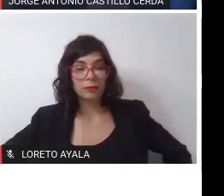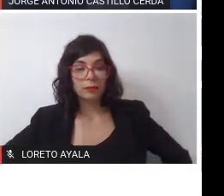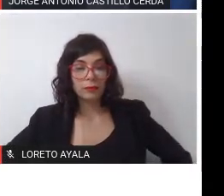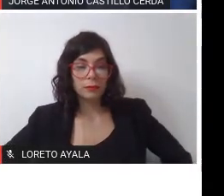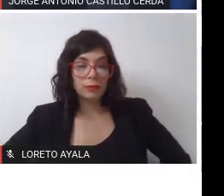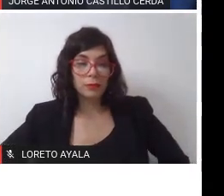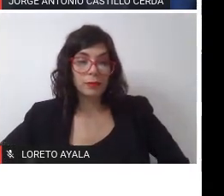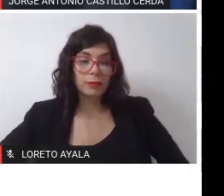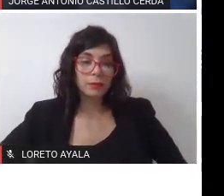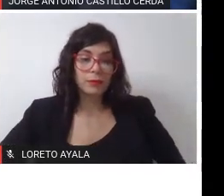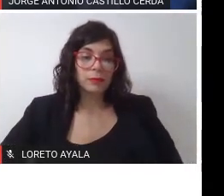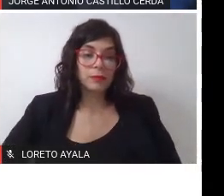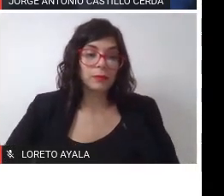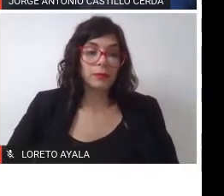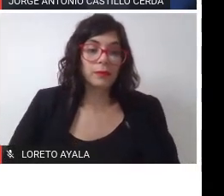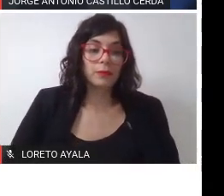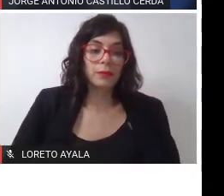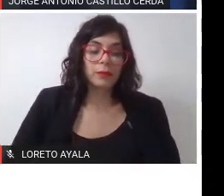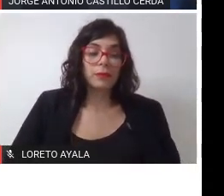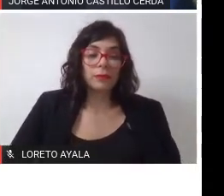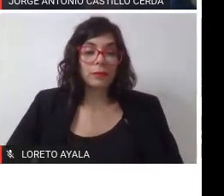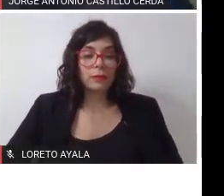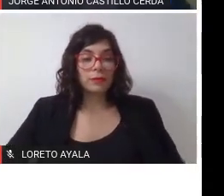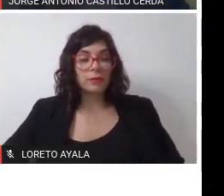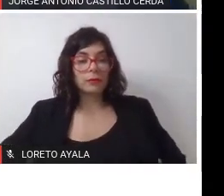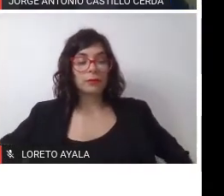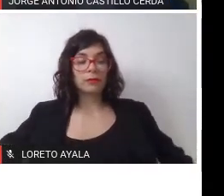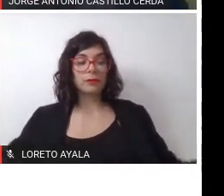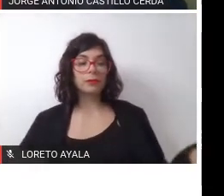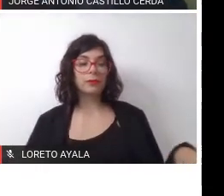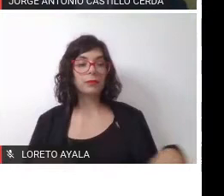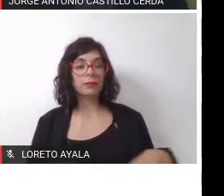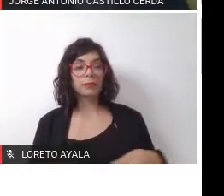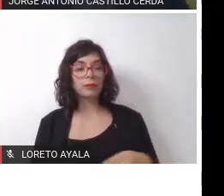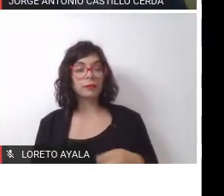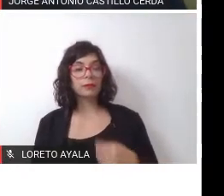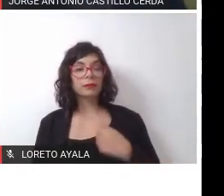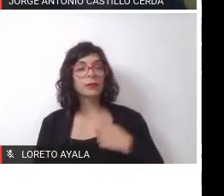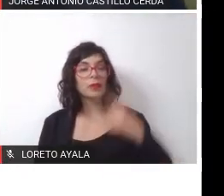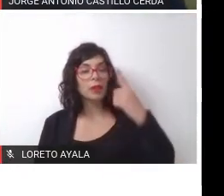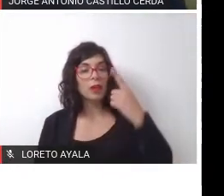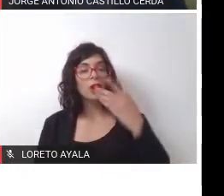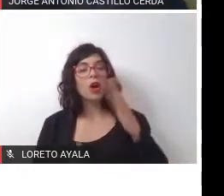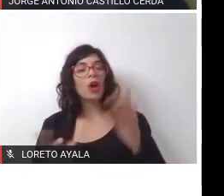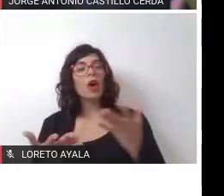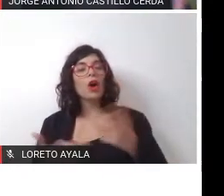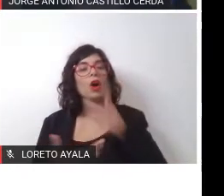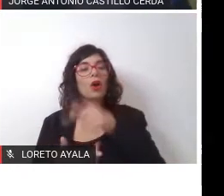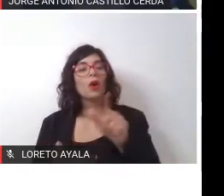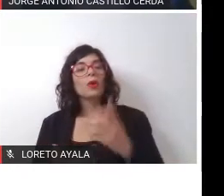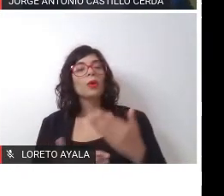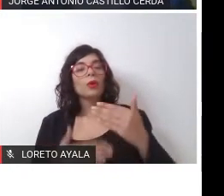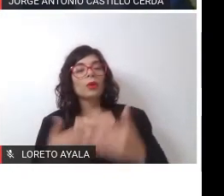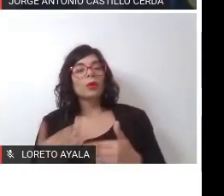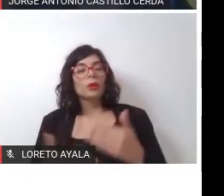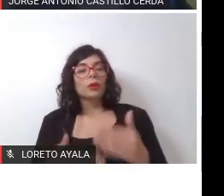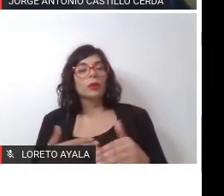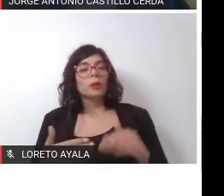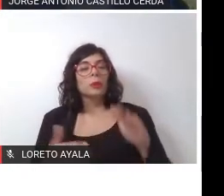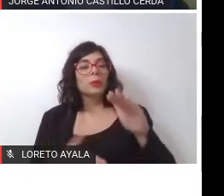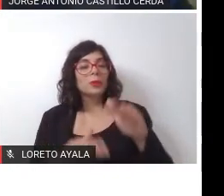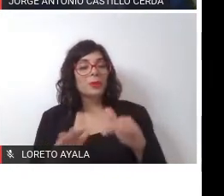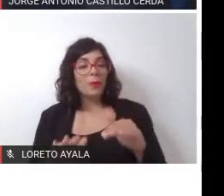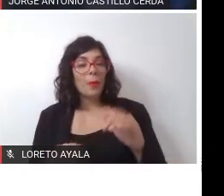actividades físicas de intensidad moderada a vigorosa, y tiene la misma progresión hacia segundo básico, tercero, cuarto, quinto y